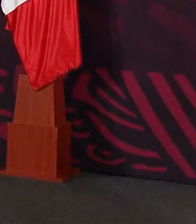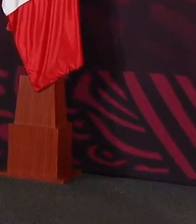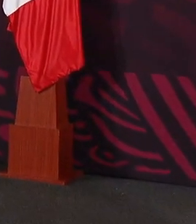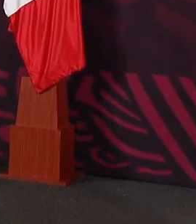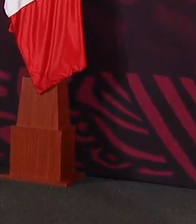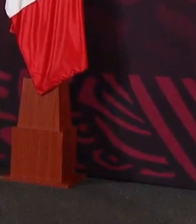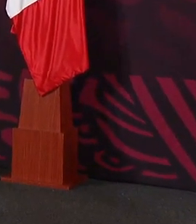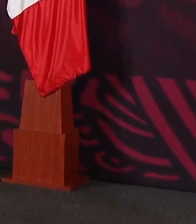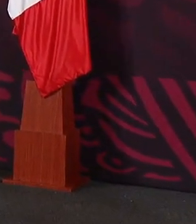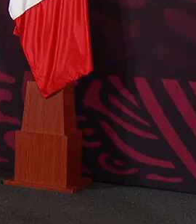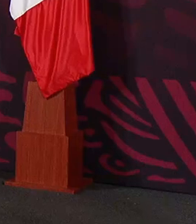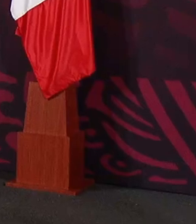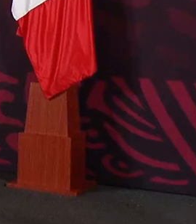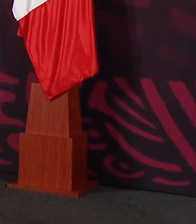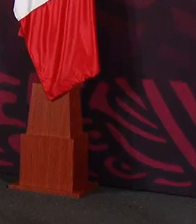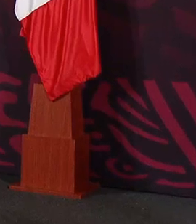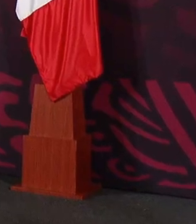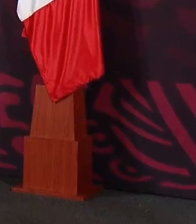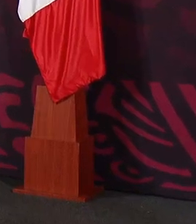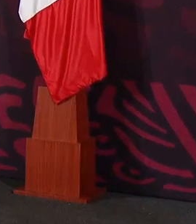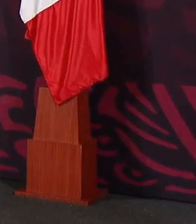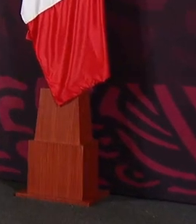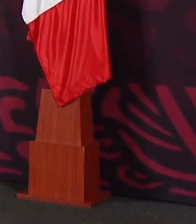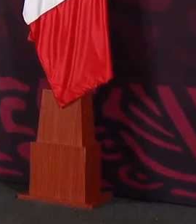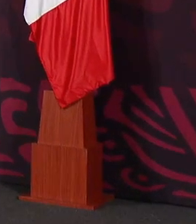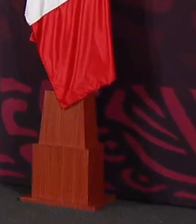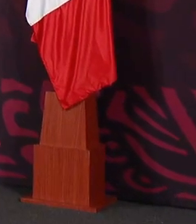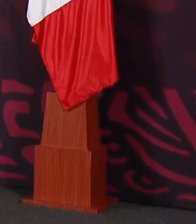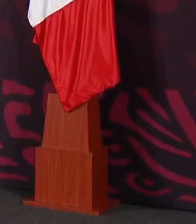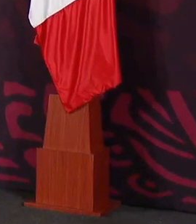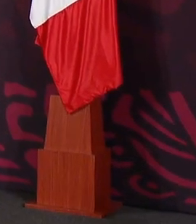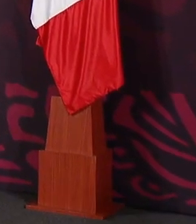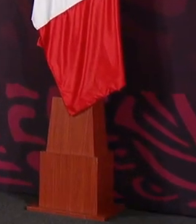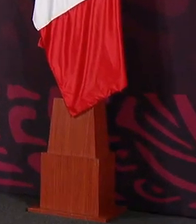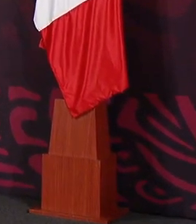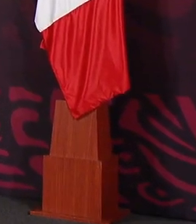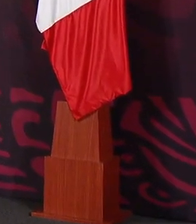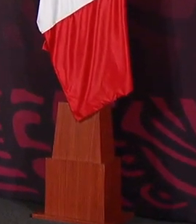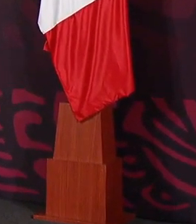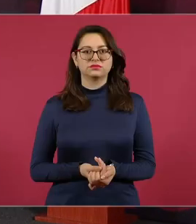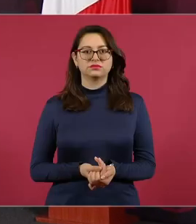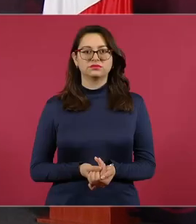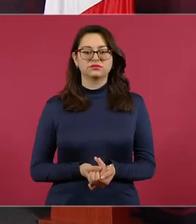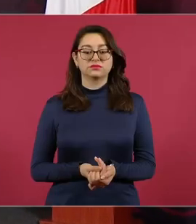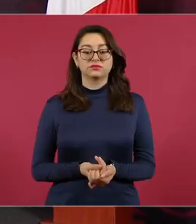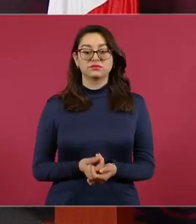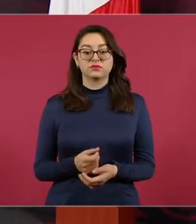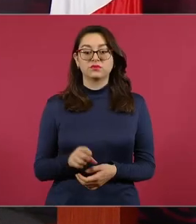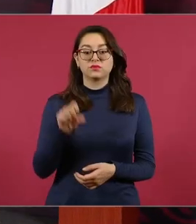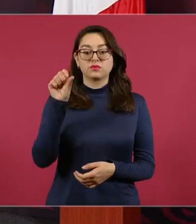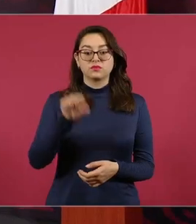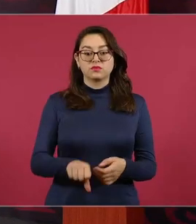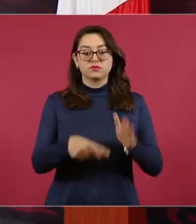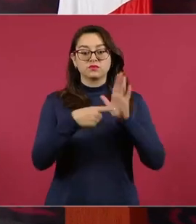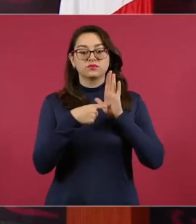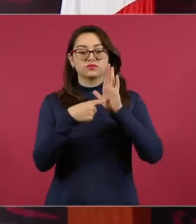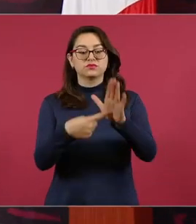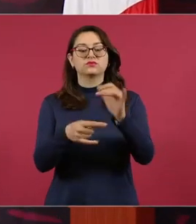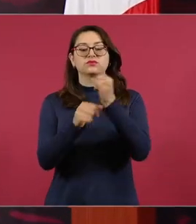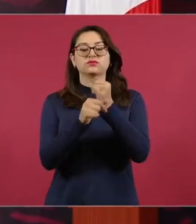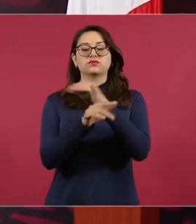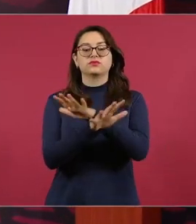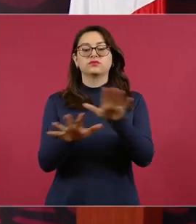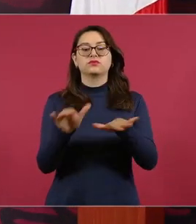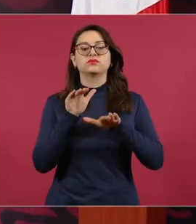El día de hoy vamos a informar sobre los programas de bienestar.